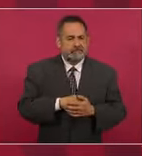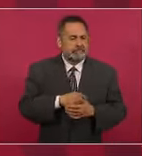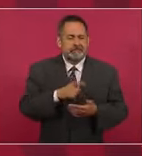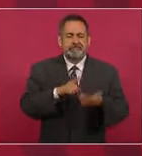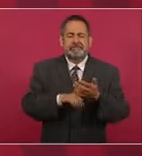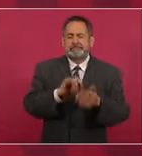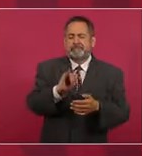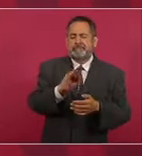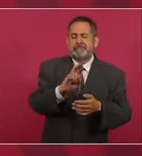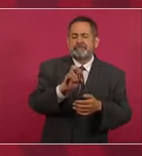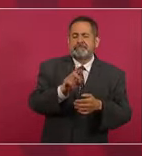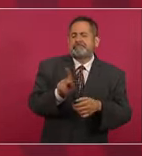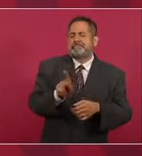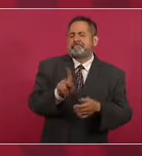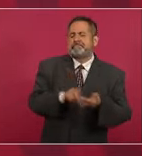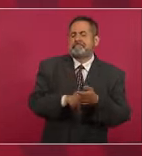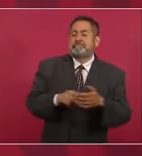parapeto.